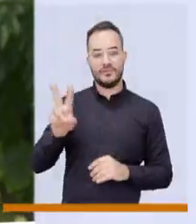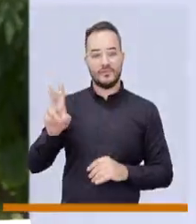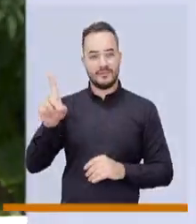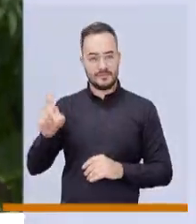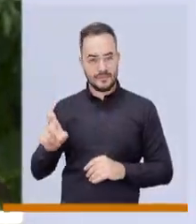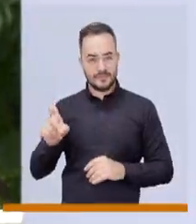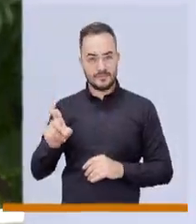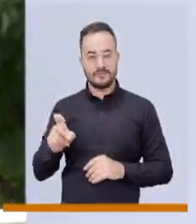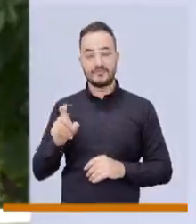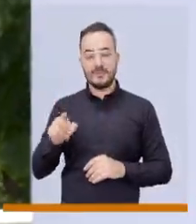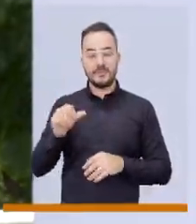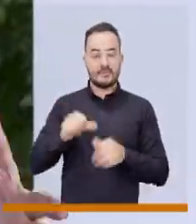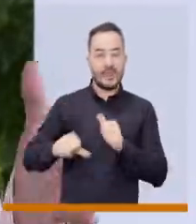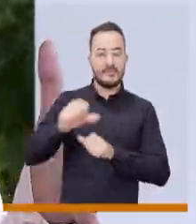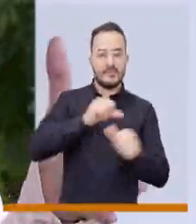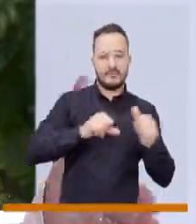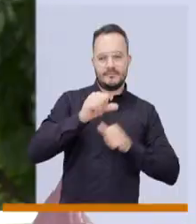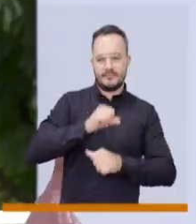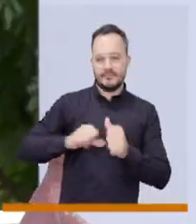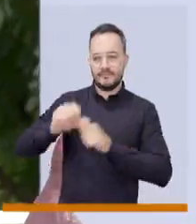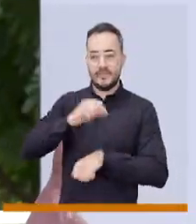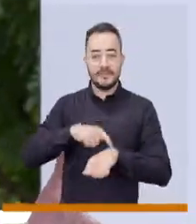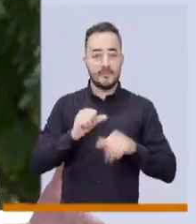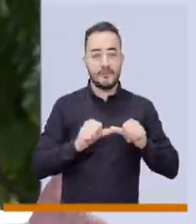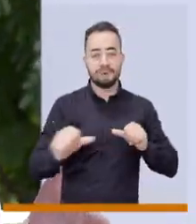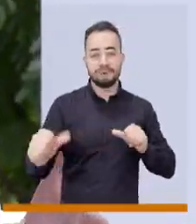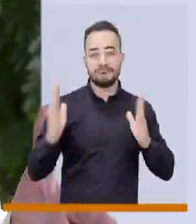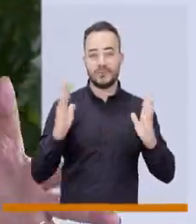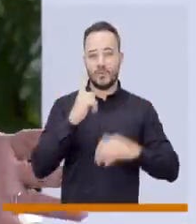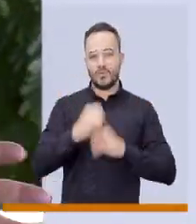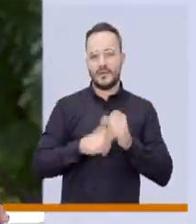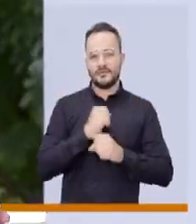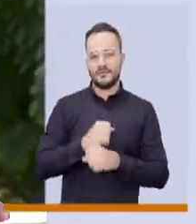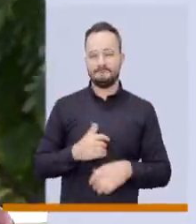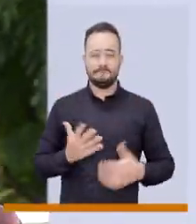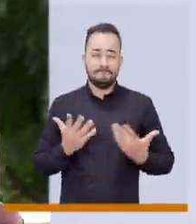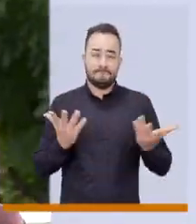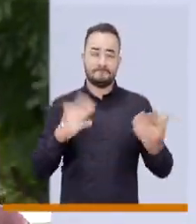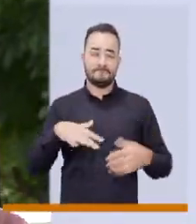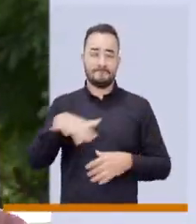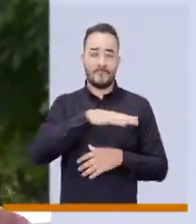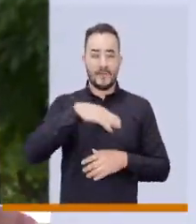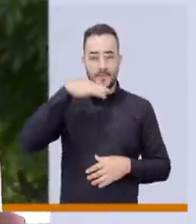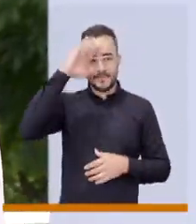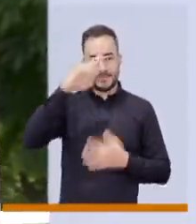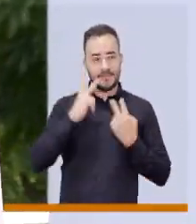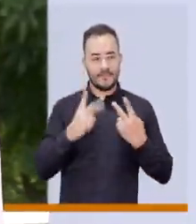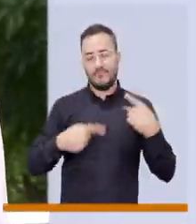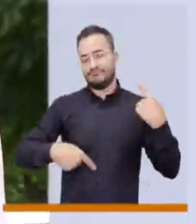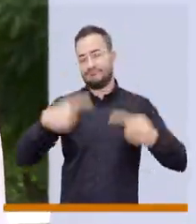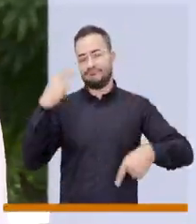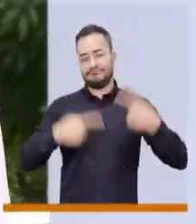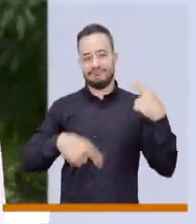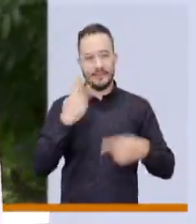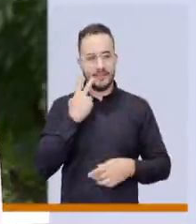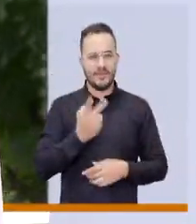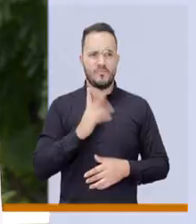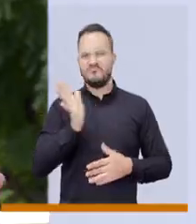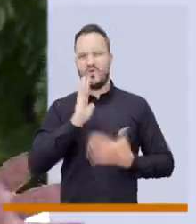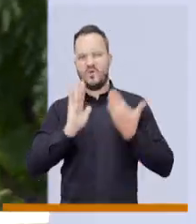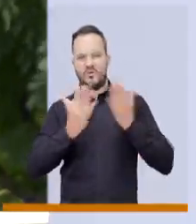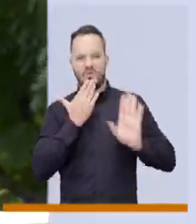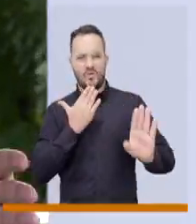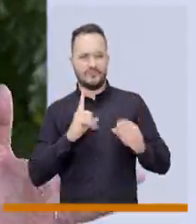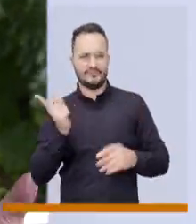trámite de ley 226 es más o menos de un año. Entonces las narrativas en esta ciudad en medio de la polarización fueron, no, es que